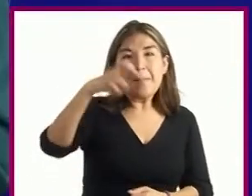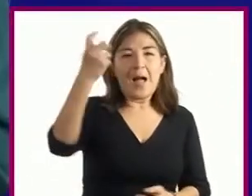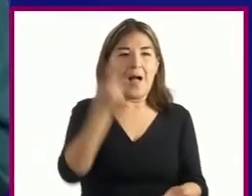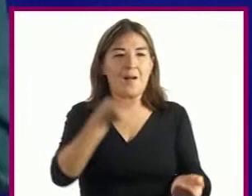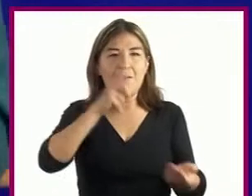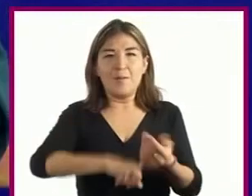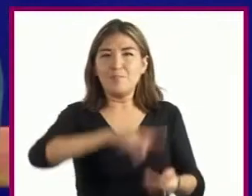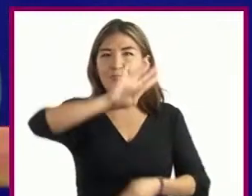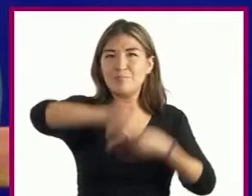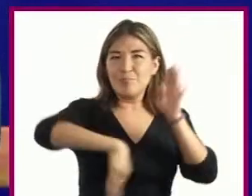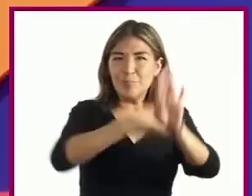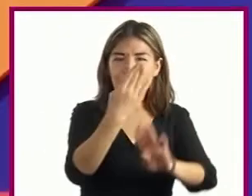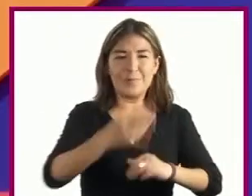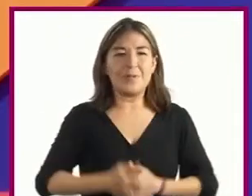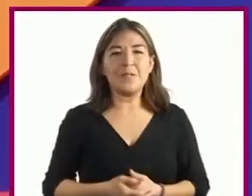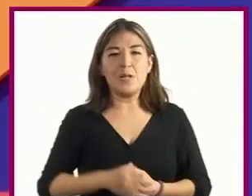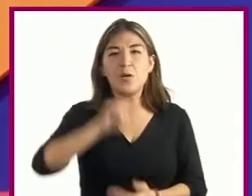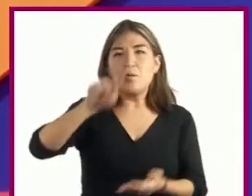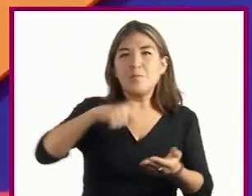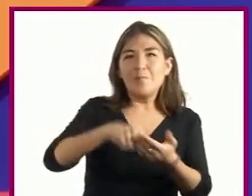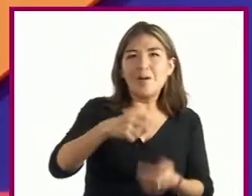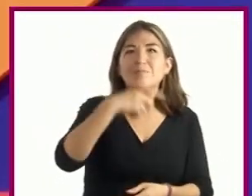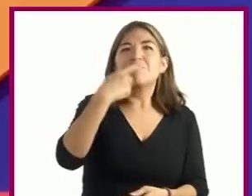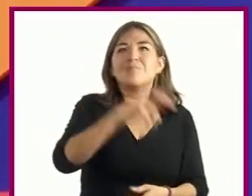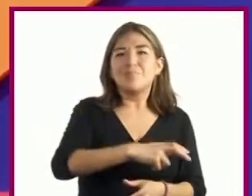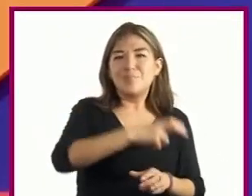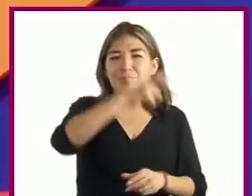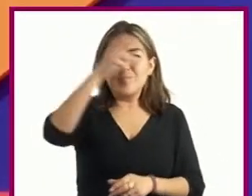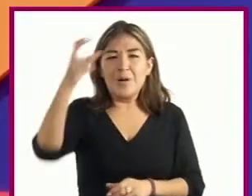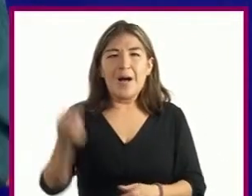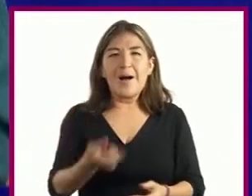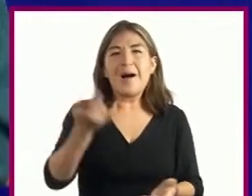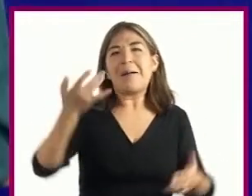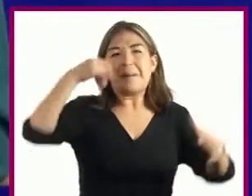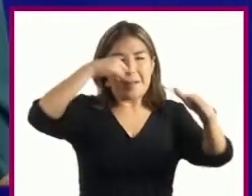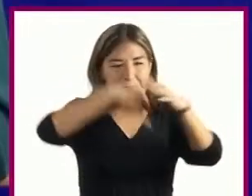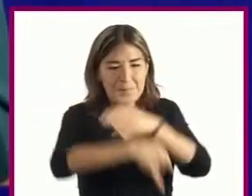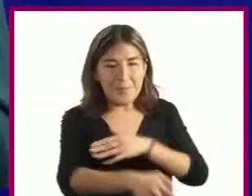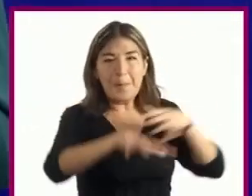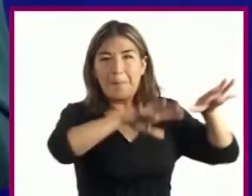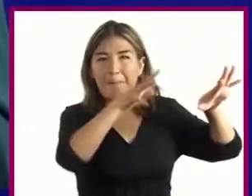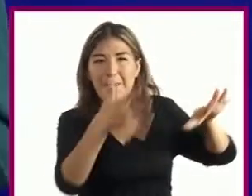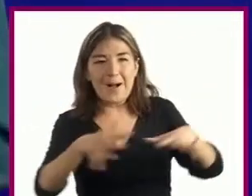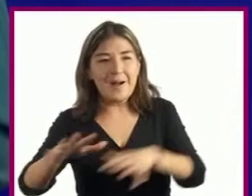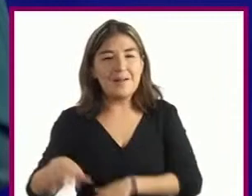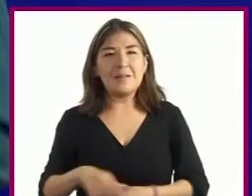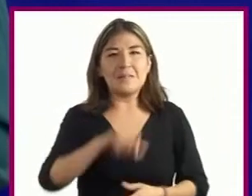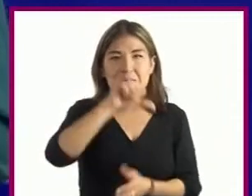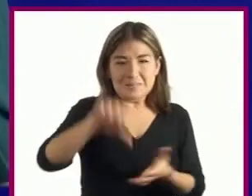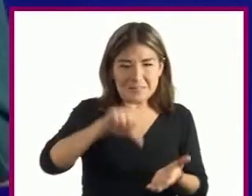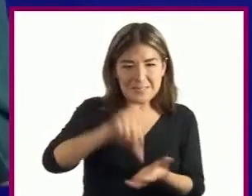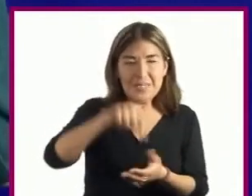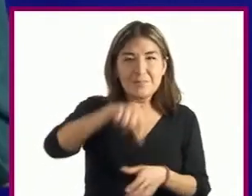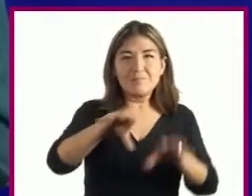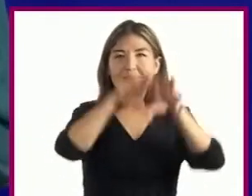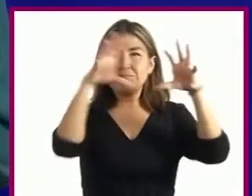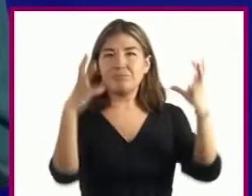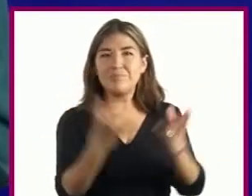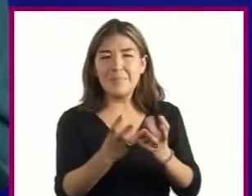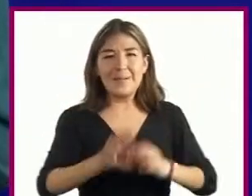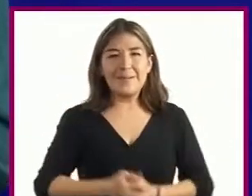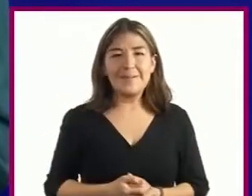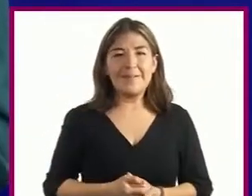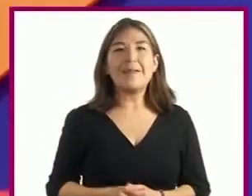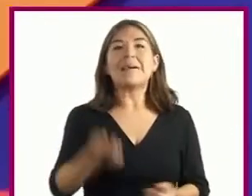del mundo, en el espacio exterior, en las profundidades del mar, en el centro de la Tierra, y que por la